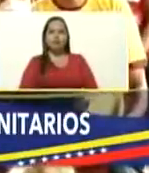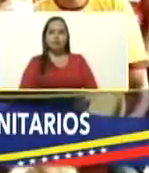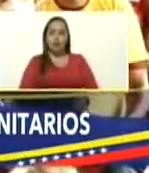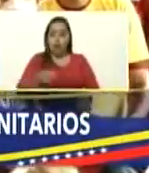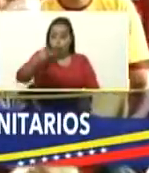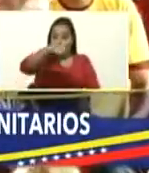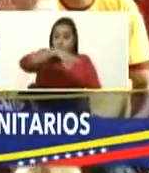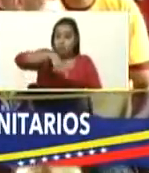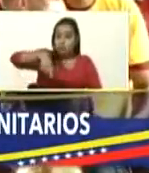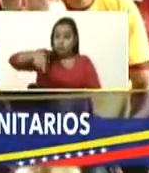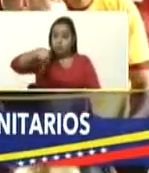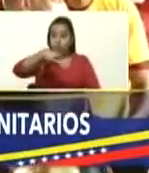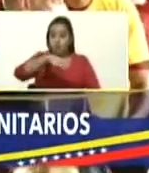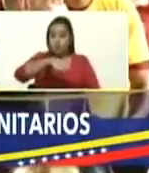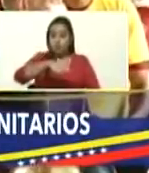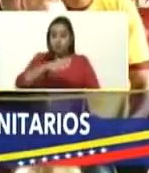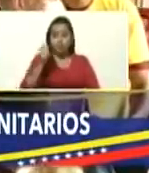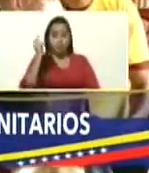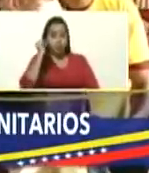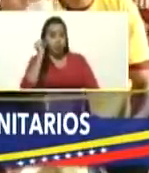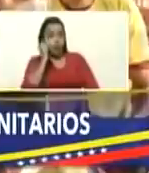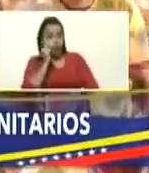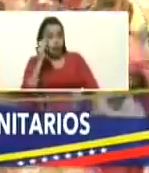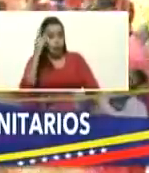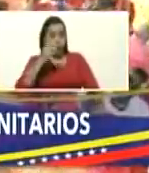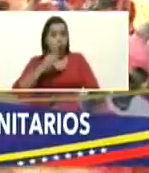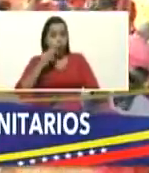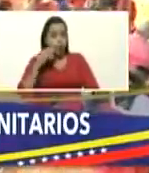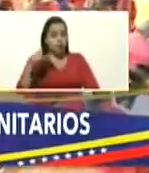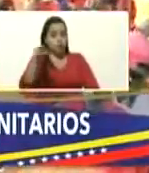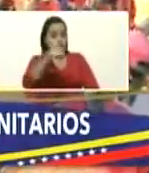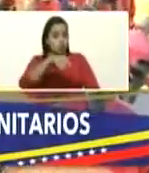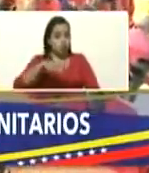Ustedes, muchachos, a ustedes les tocará